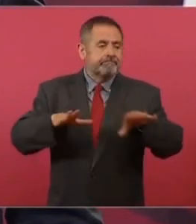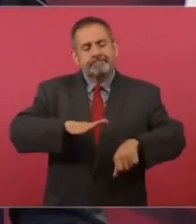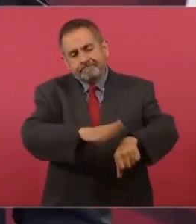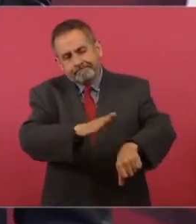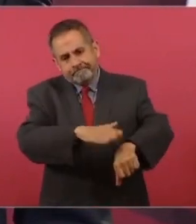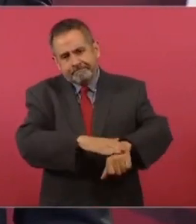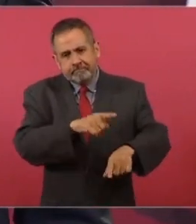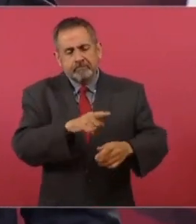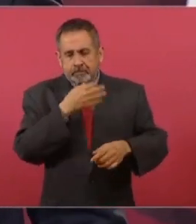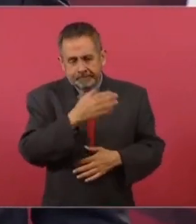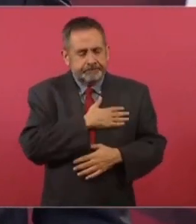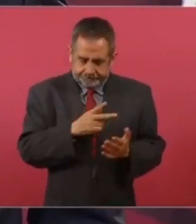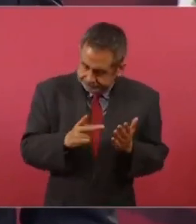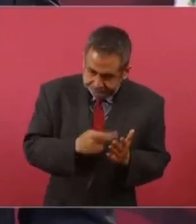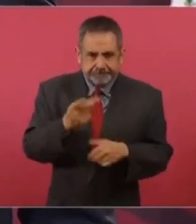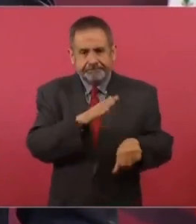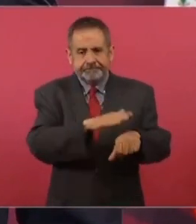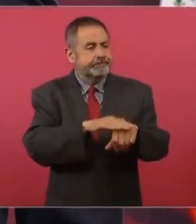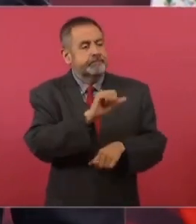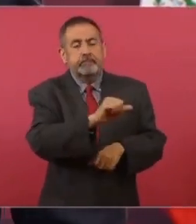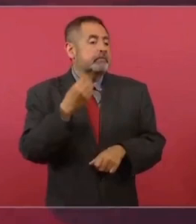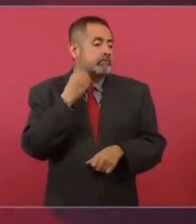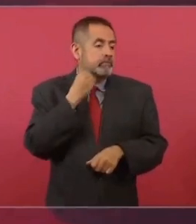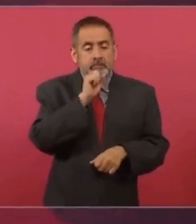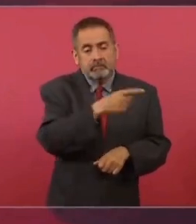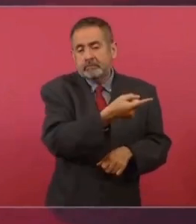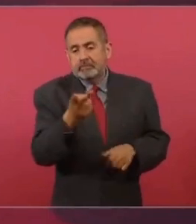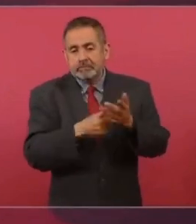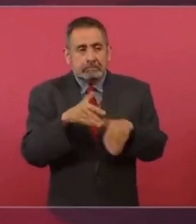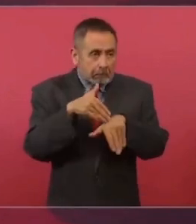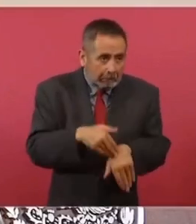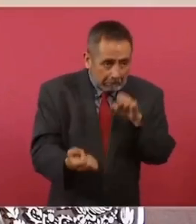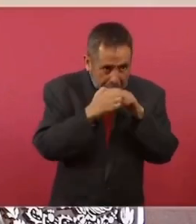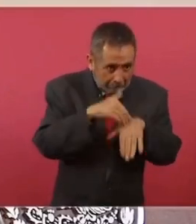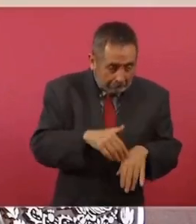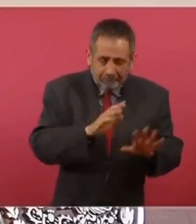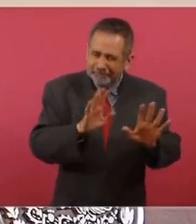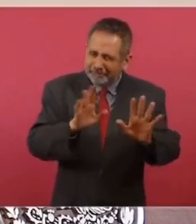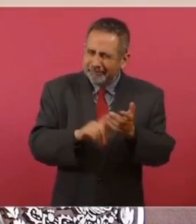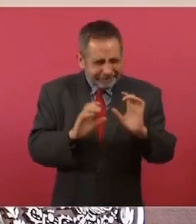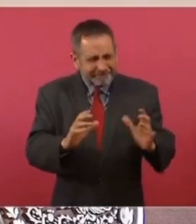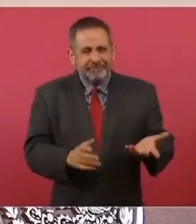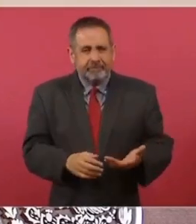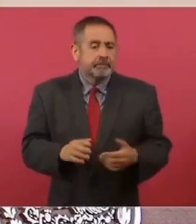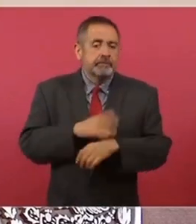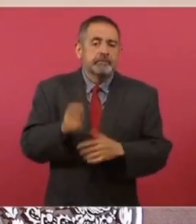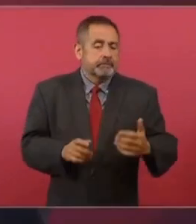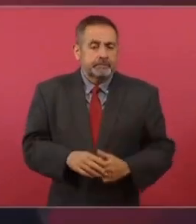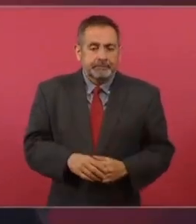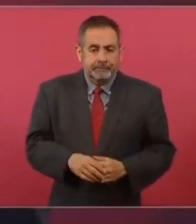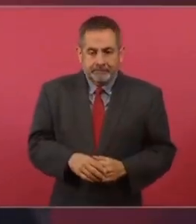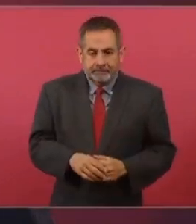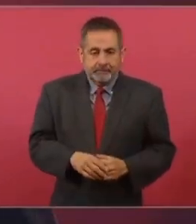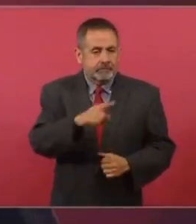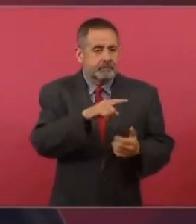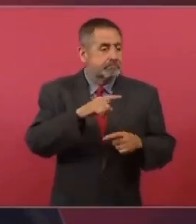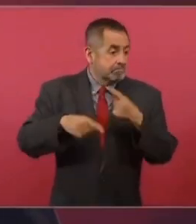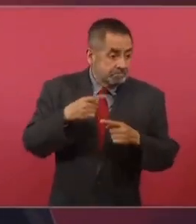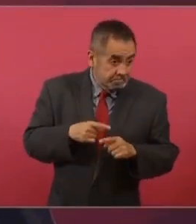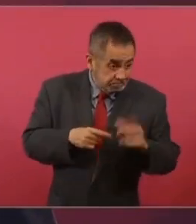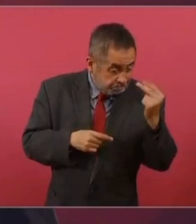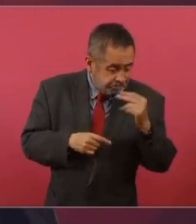llamado, un llamado más a los abogados y también a los trabajadores, que no se dejen engañar, porque